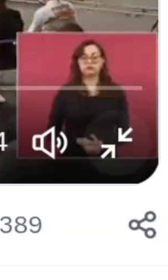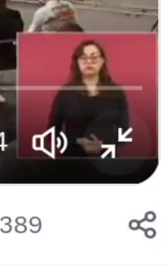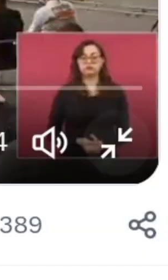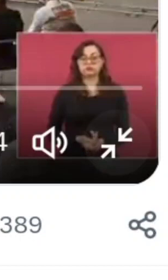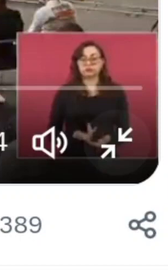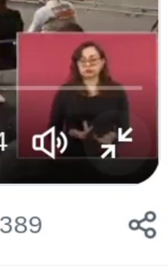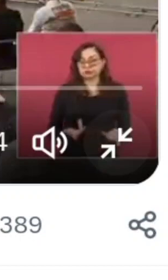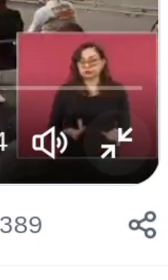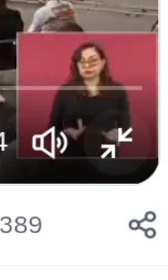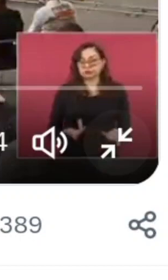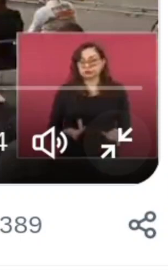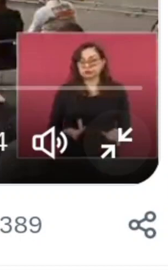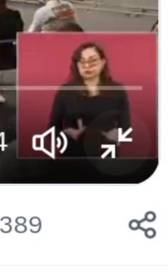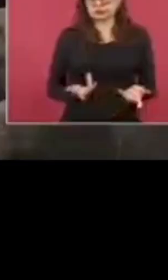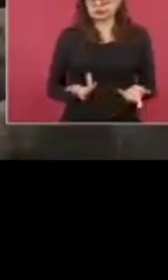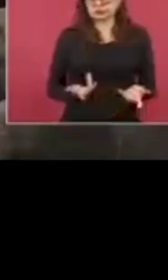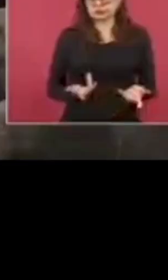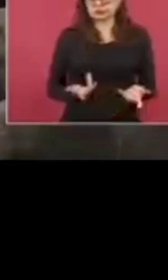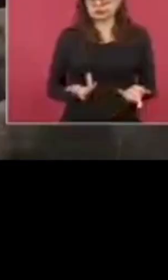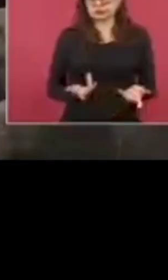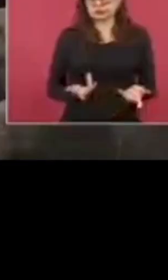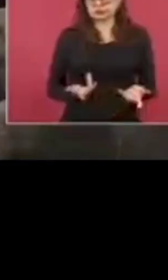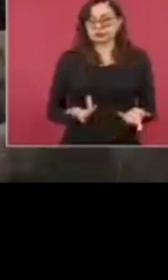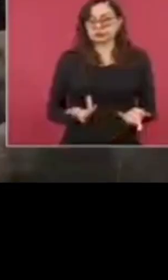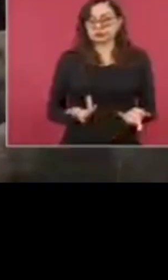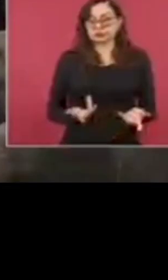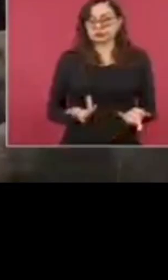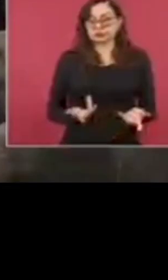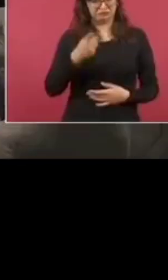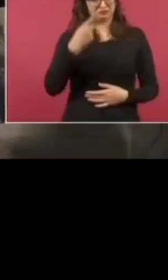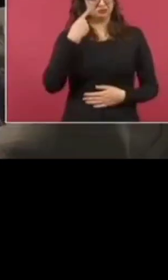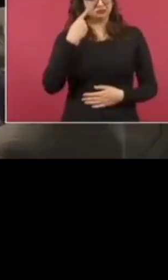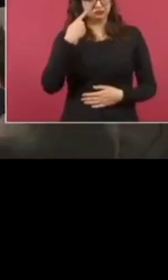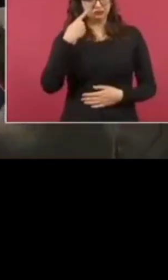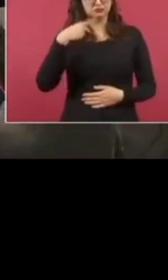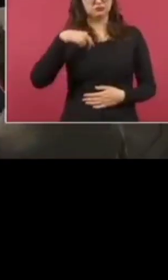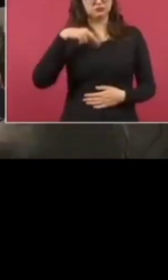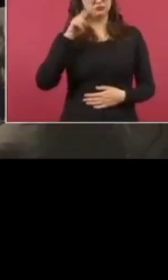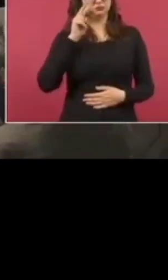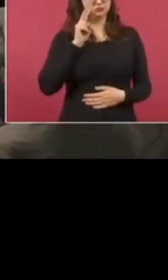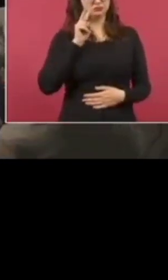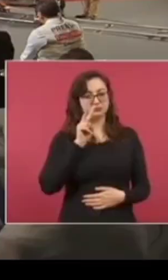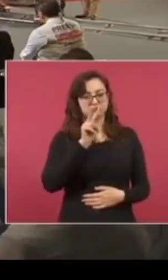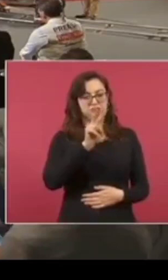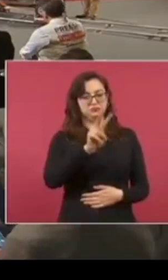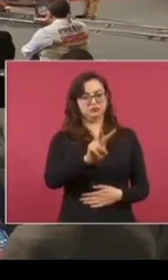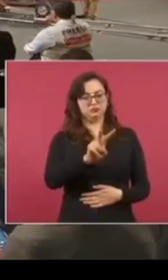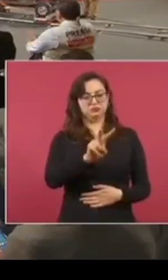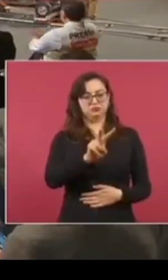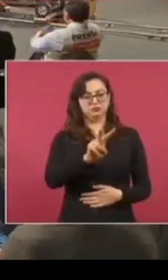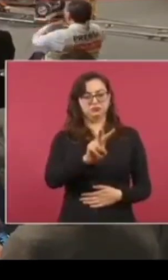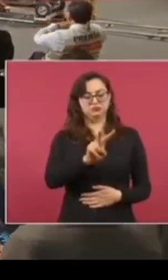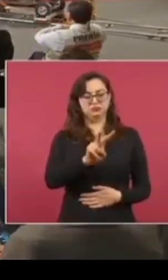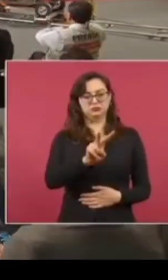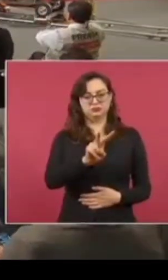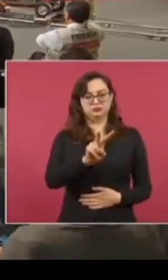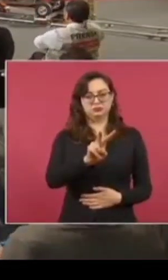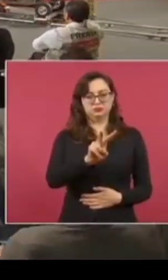El otro día veía yo de que sacaron unos videos de